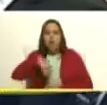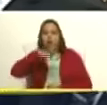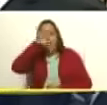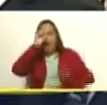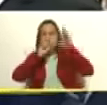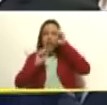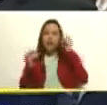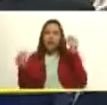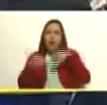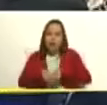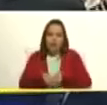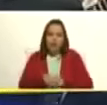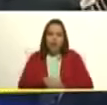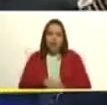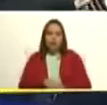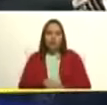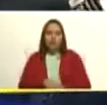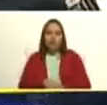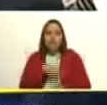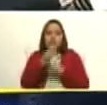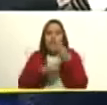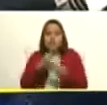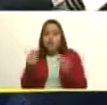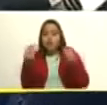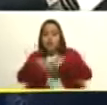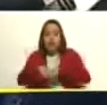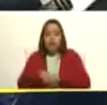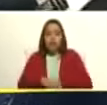más, se crea más,